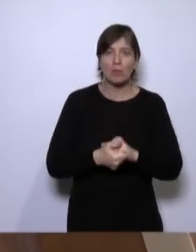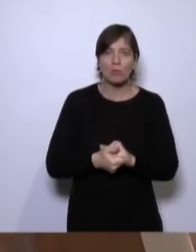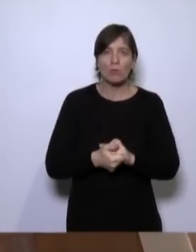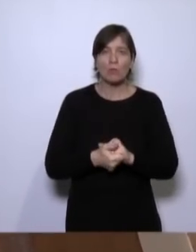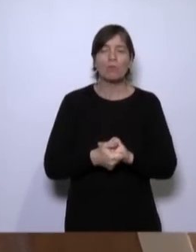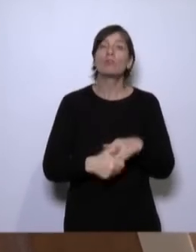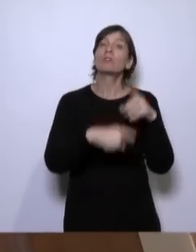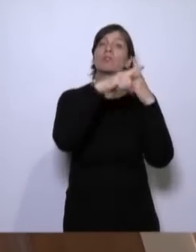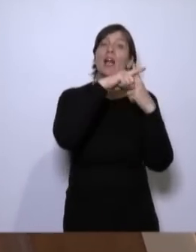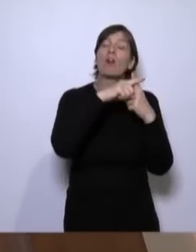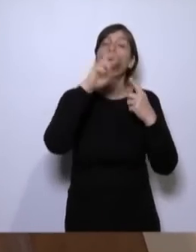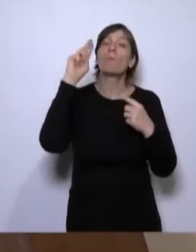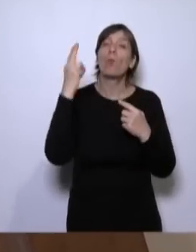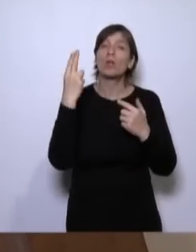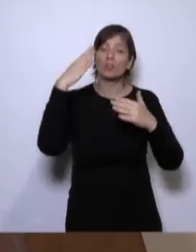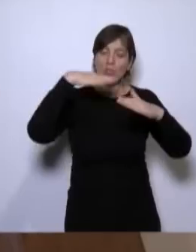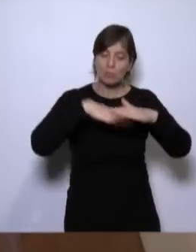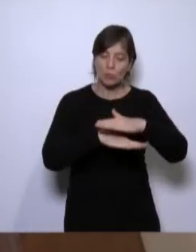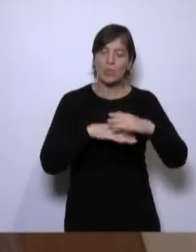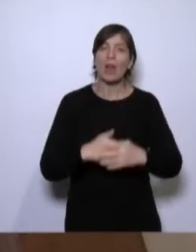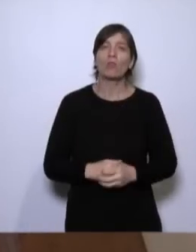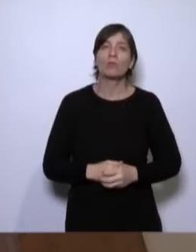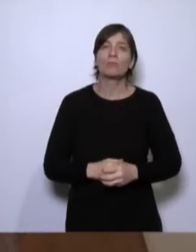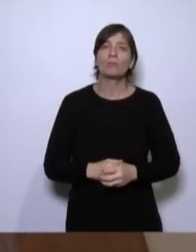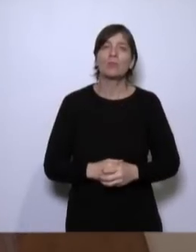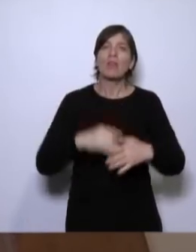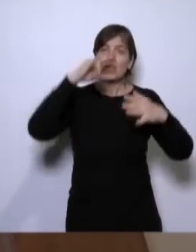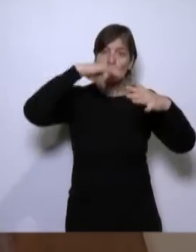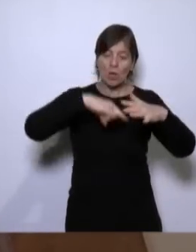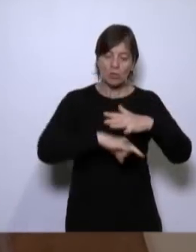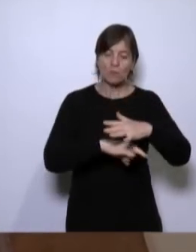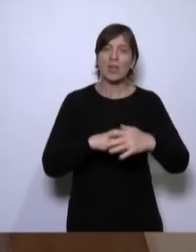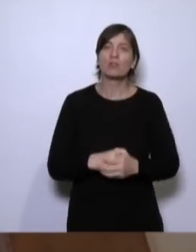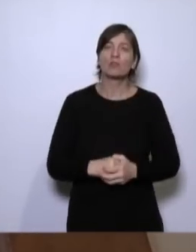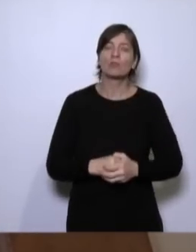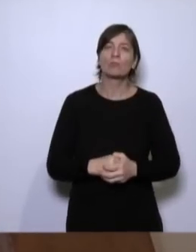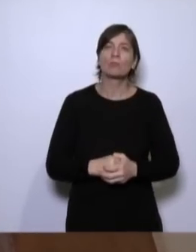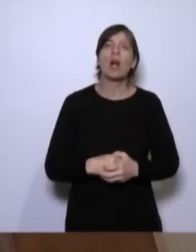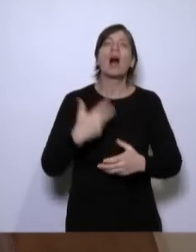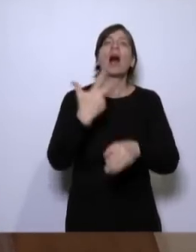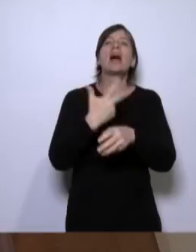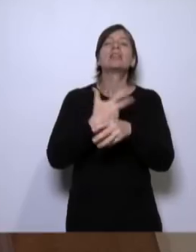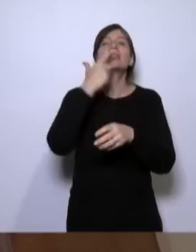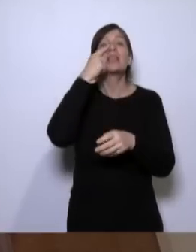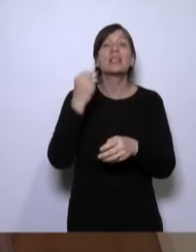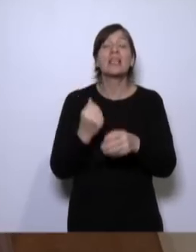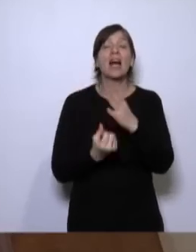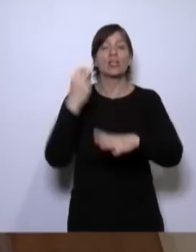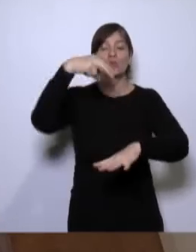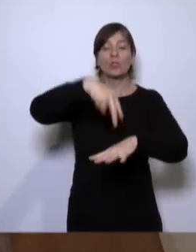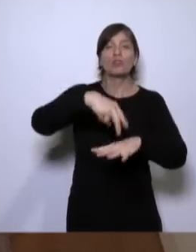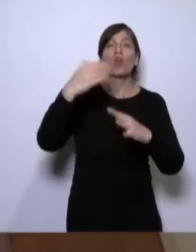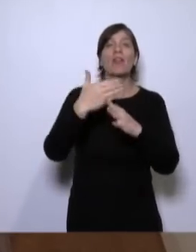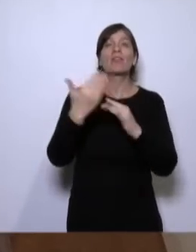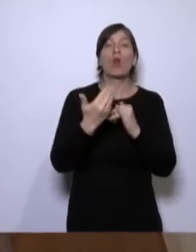Pilato, fue crucificado, muerto y sepultado, descendió a los infiernos. Al tercer